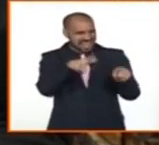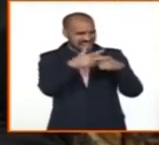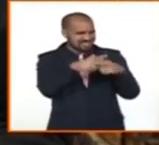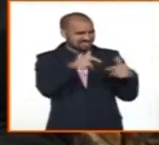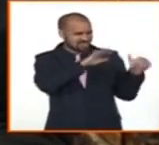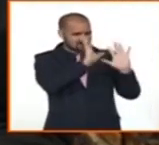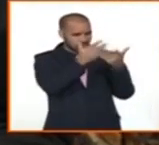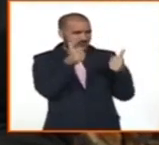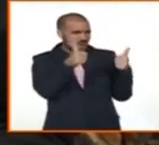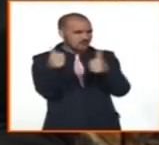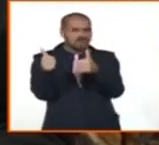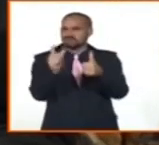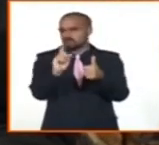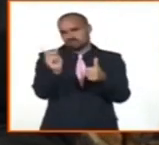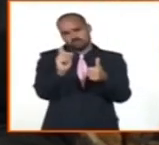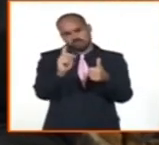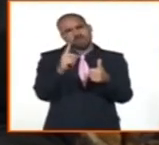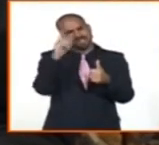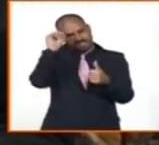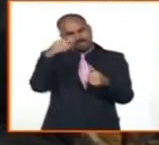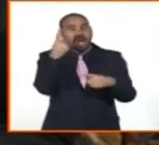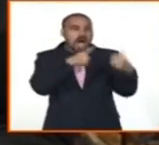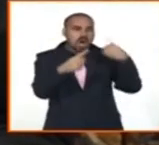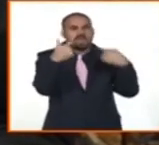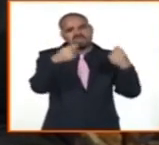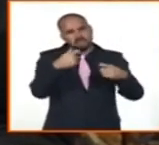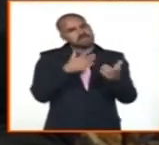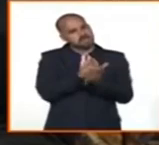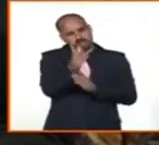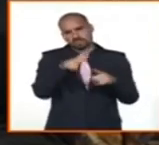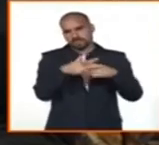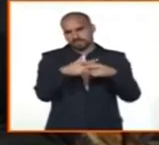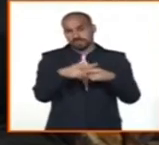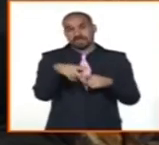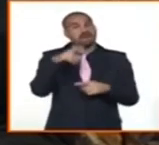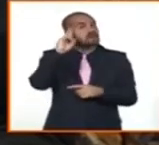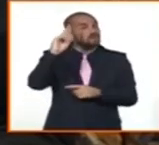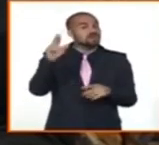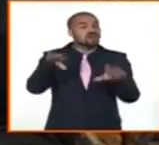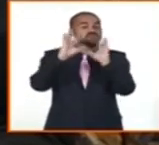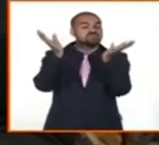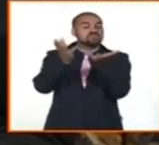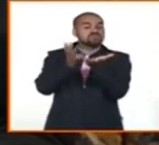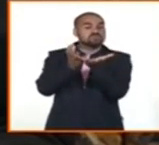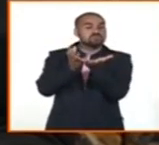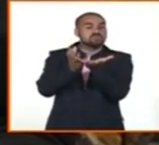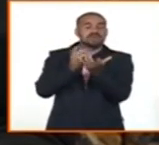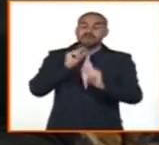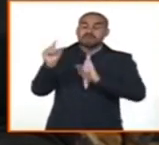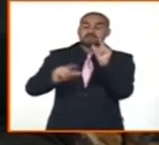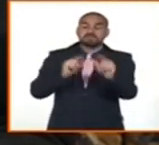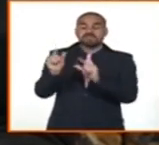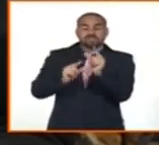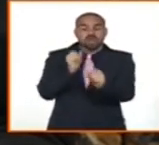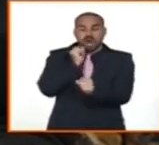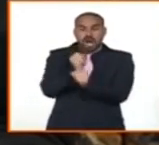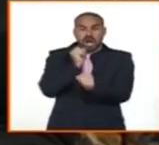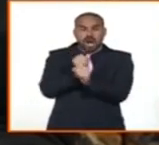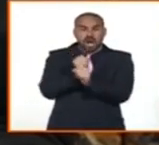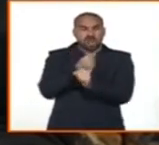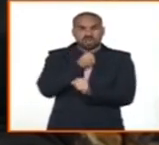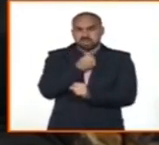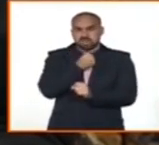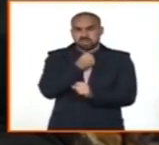mundo hay masas de trabajadores, de obreros desposeídos, que hay pobreza en el mundo,